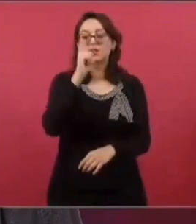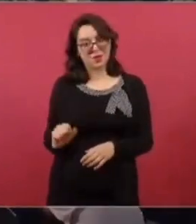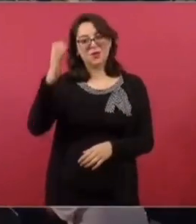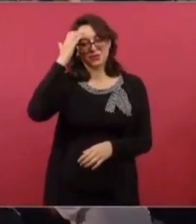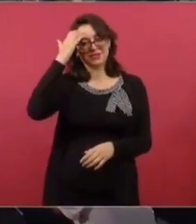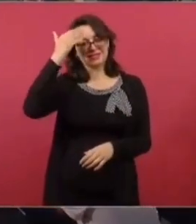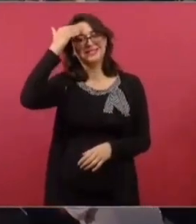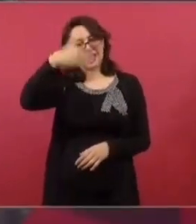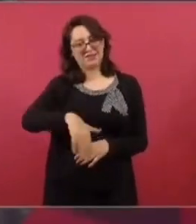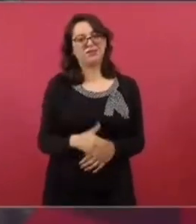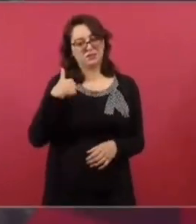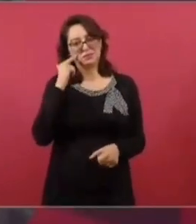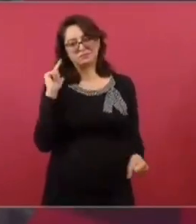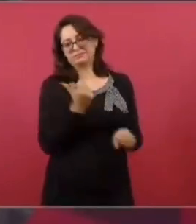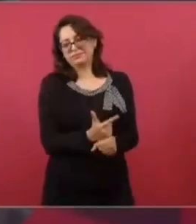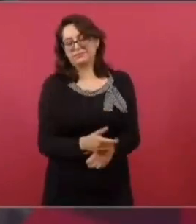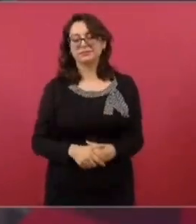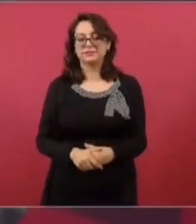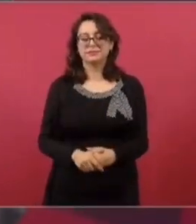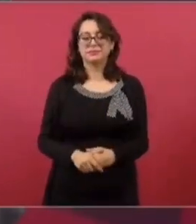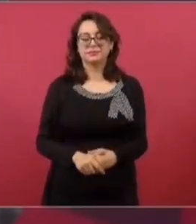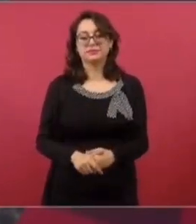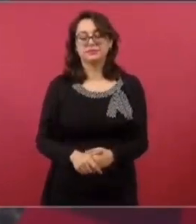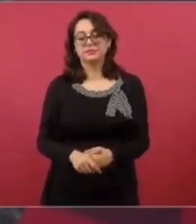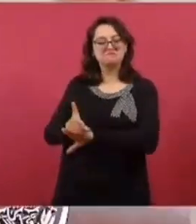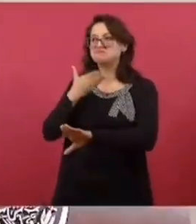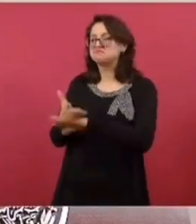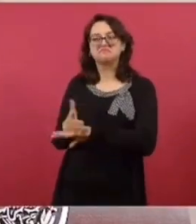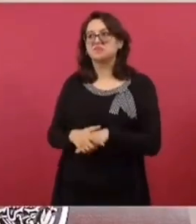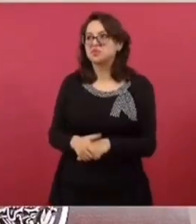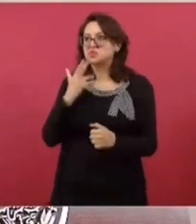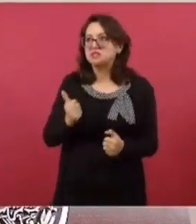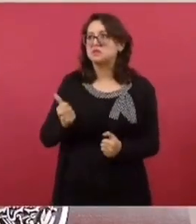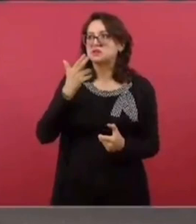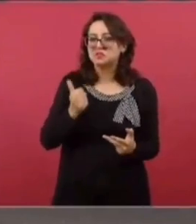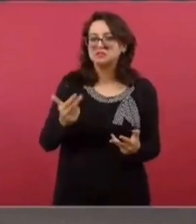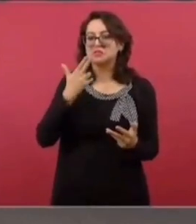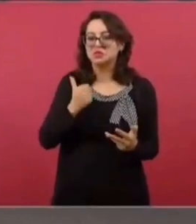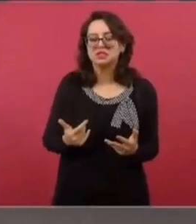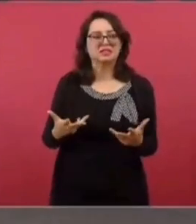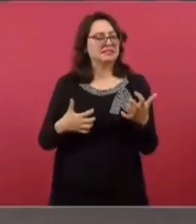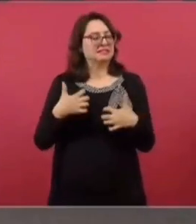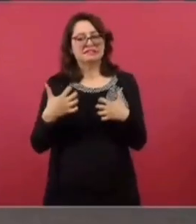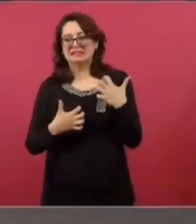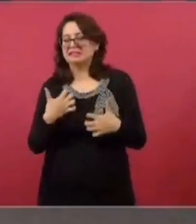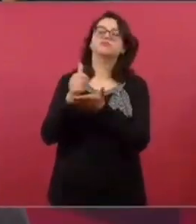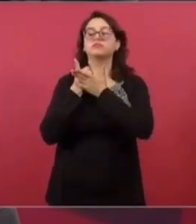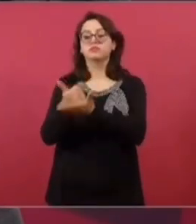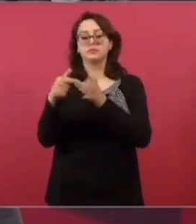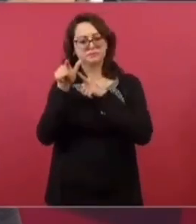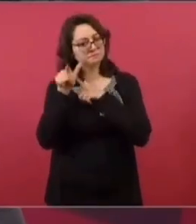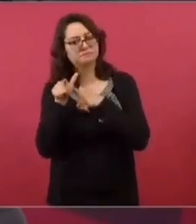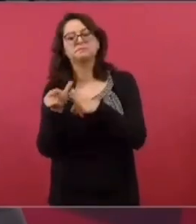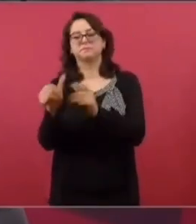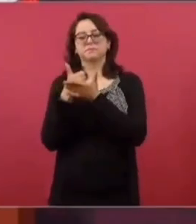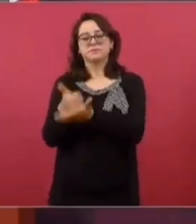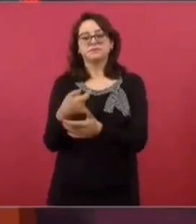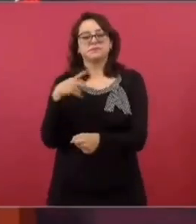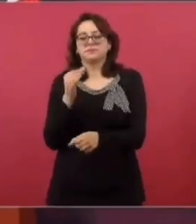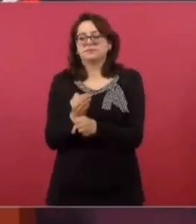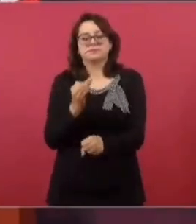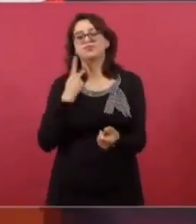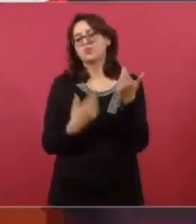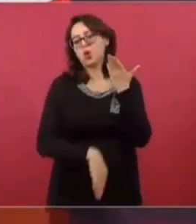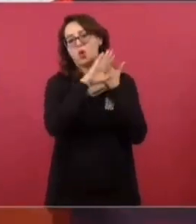corrupción. Los tengo bien fildeados. Y entonces piensan afectar la transformación del país. Pero esto es una